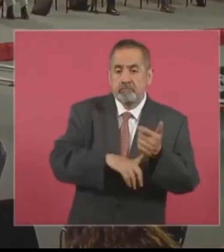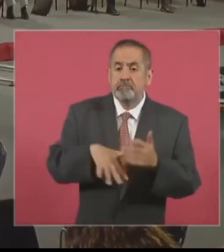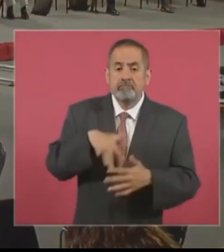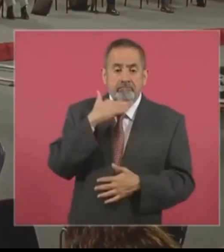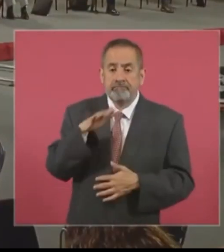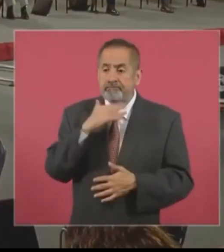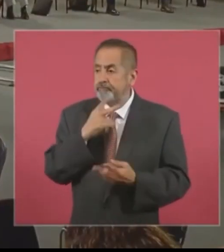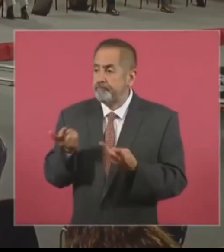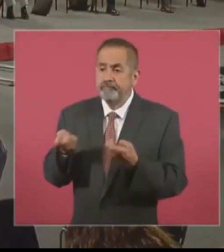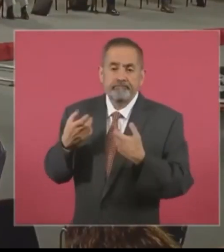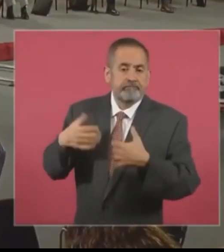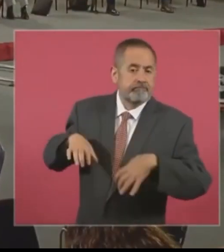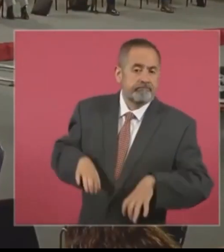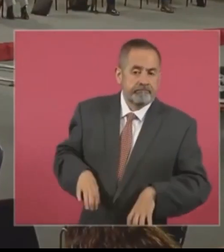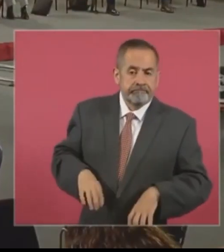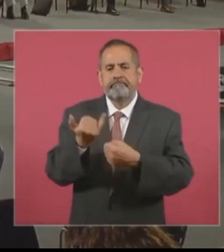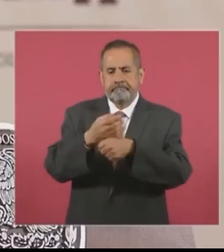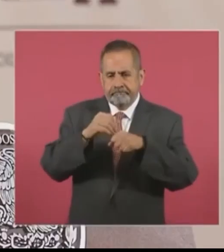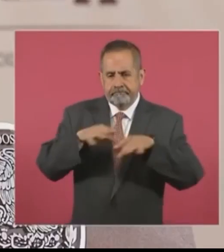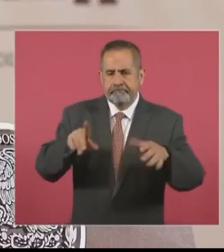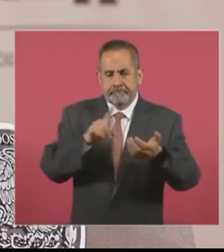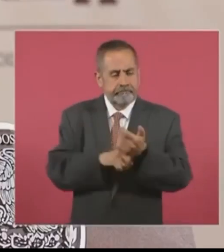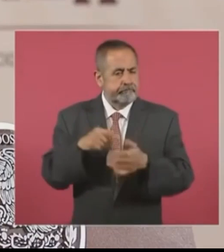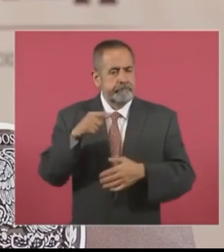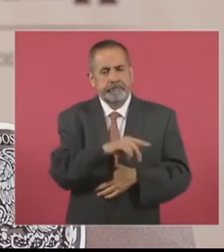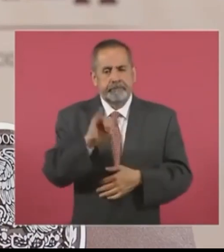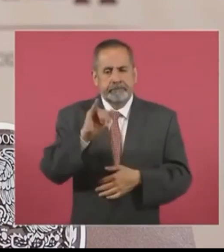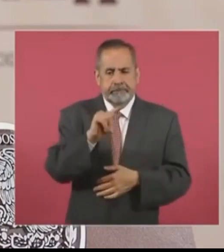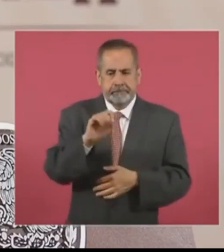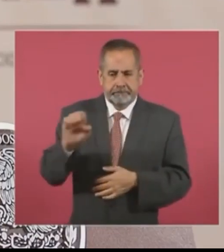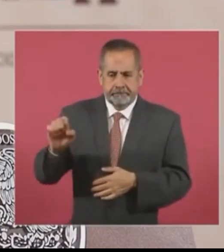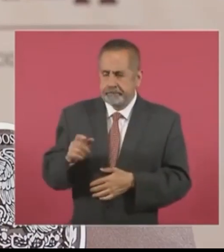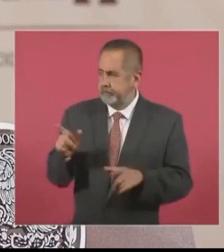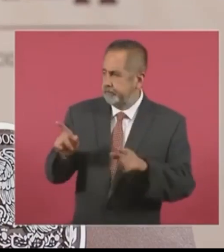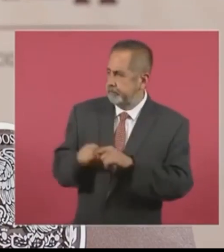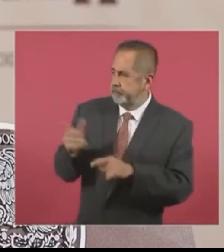incurrido en actos de corrupción en el ISSSTE. Es cuanto, señor presidente. Muchas gracias.